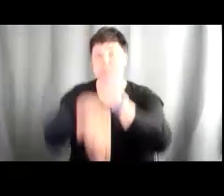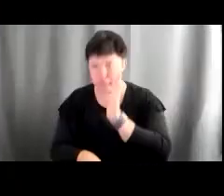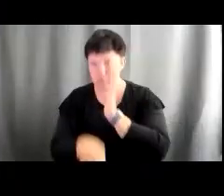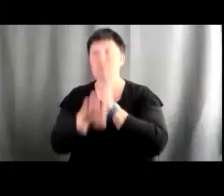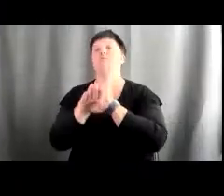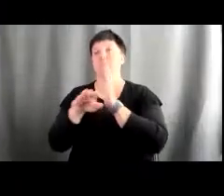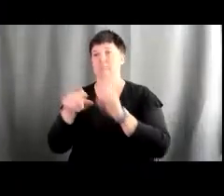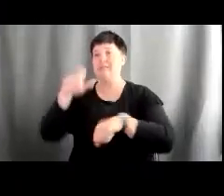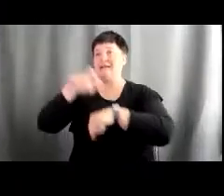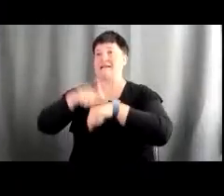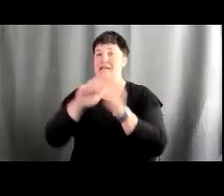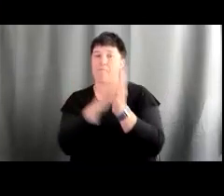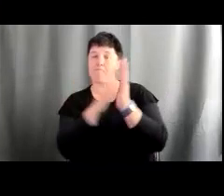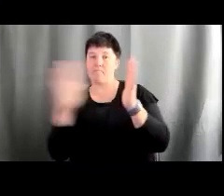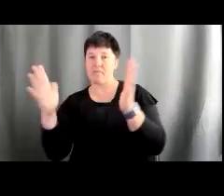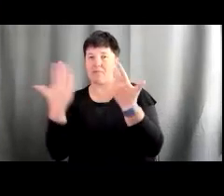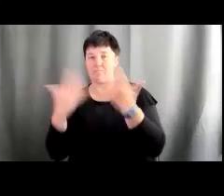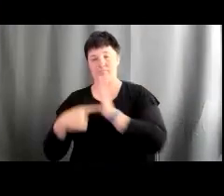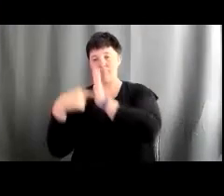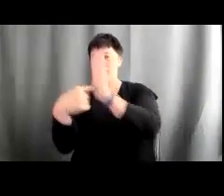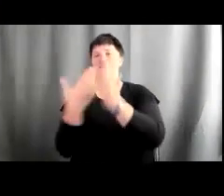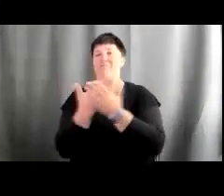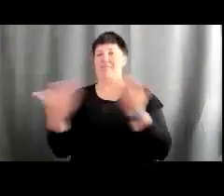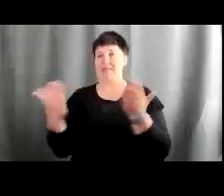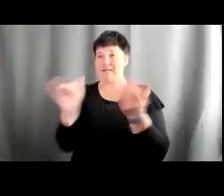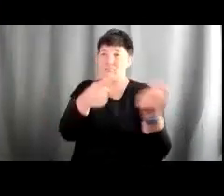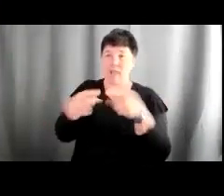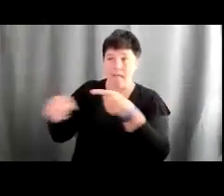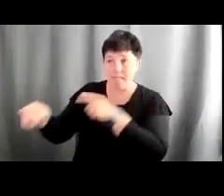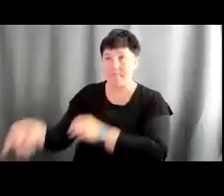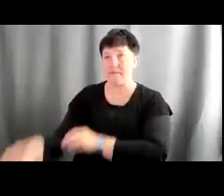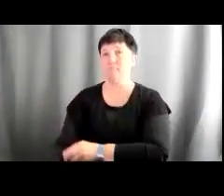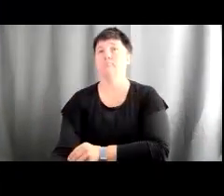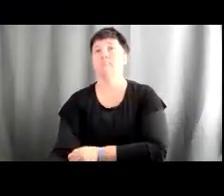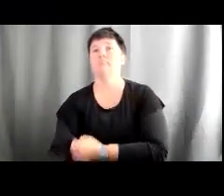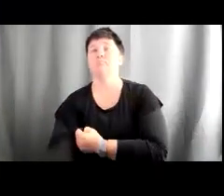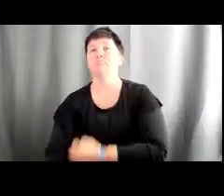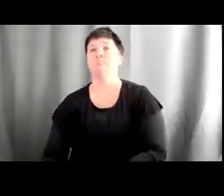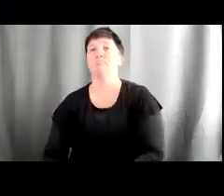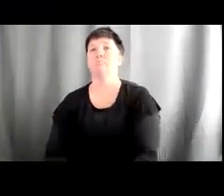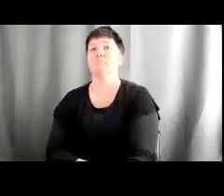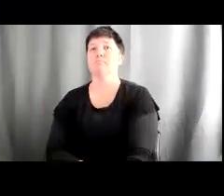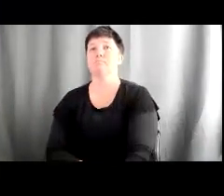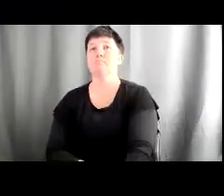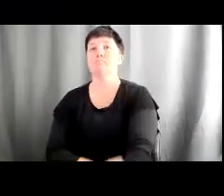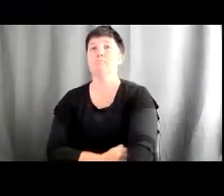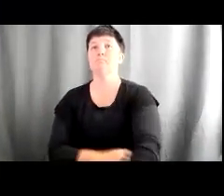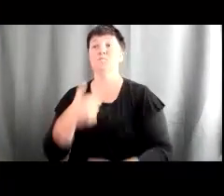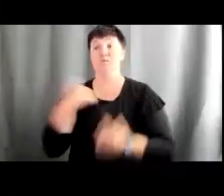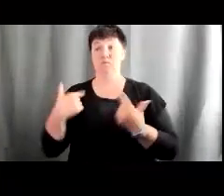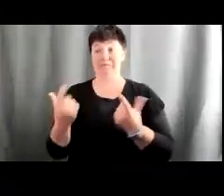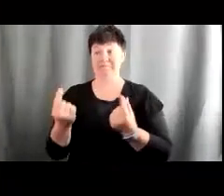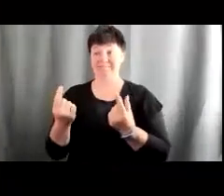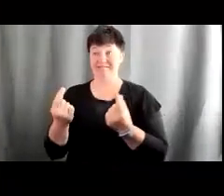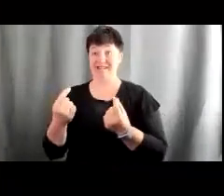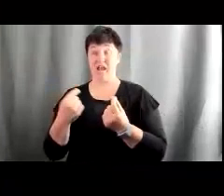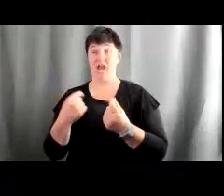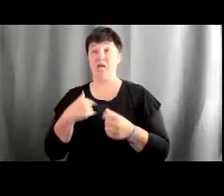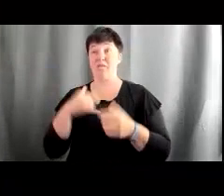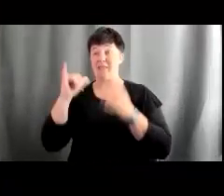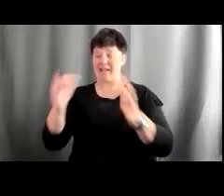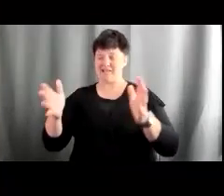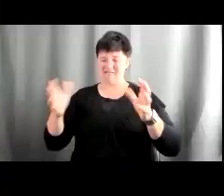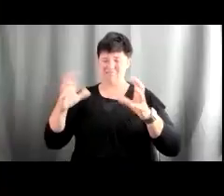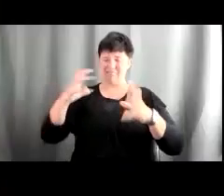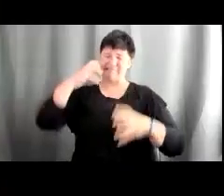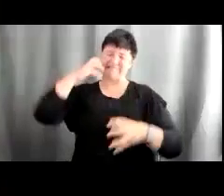de tiempo. Eso podría ser indicativo de eventos como apagones. Entonces, lo que hemos hecho es tomar ese gran registro,